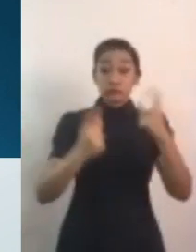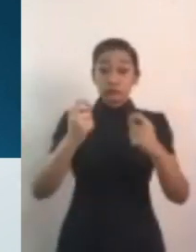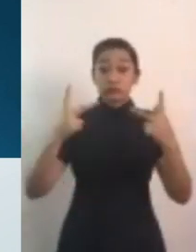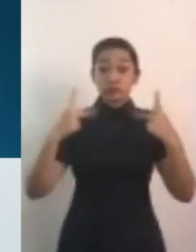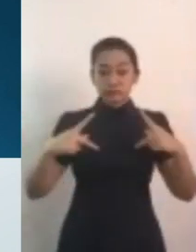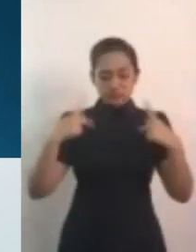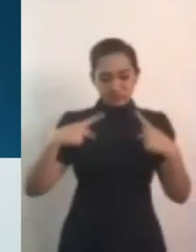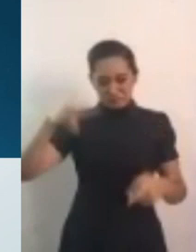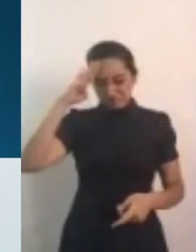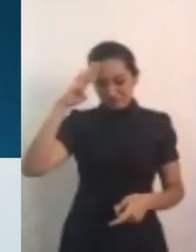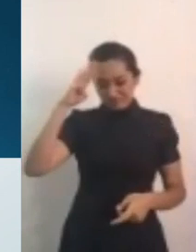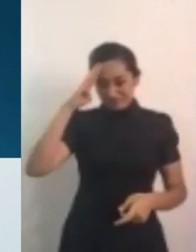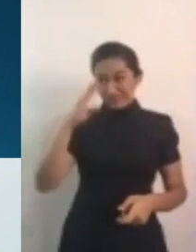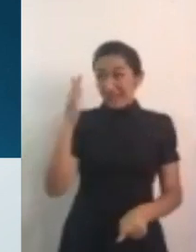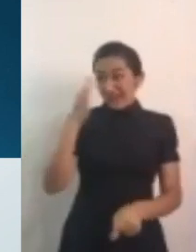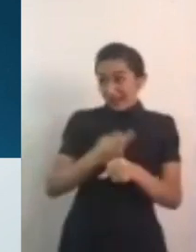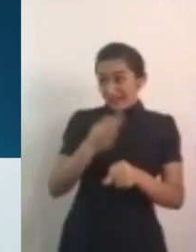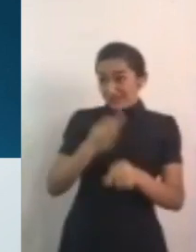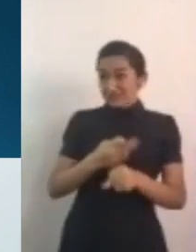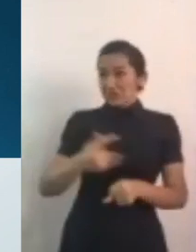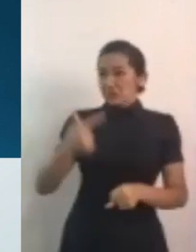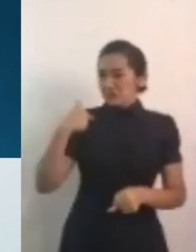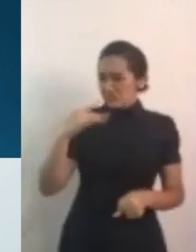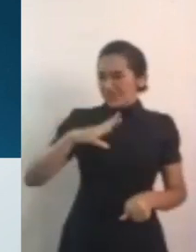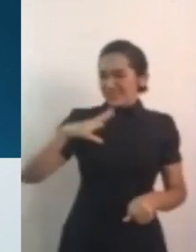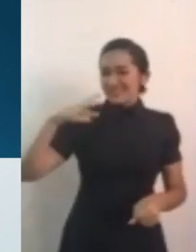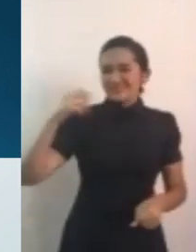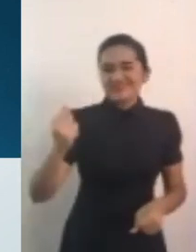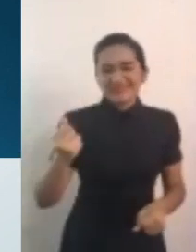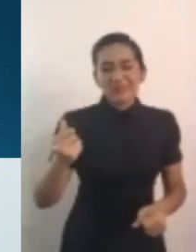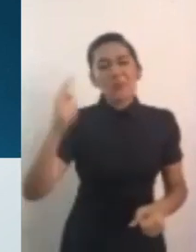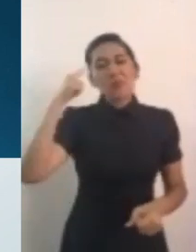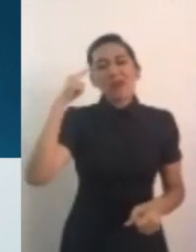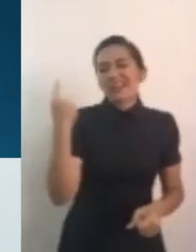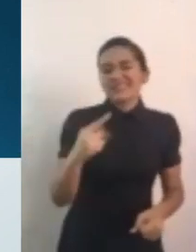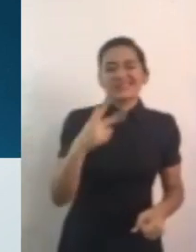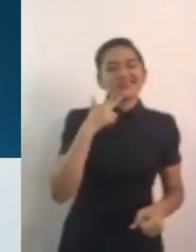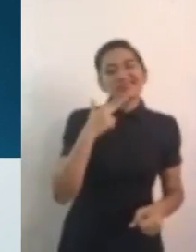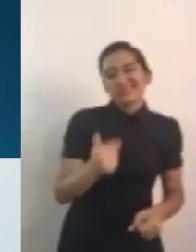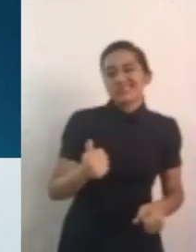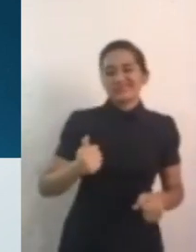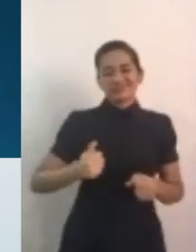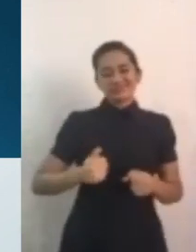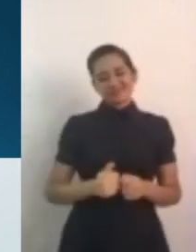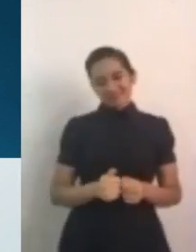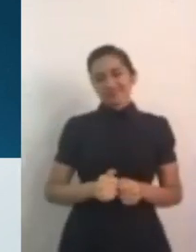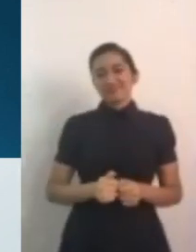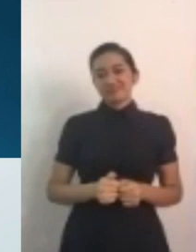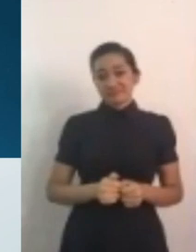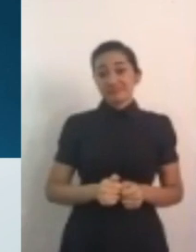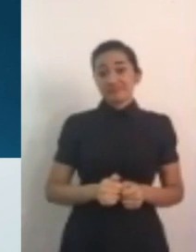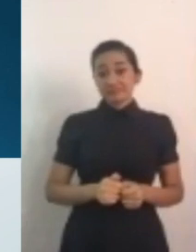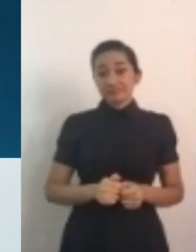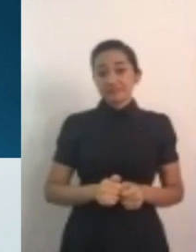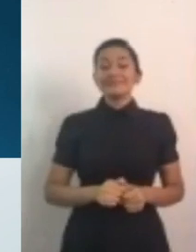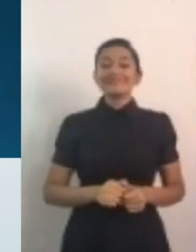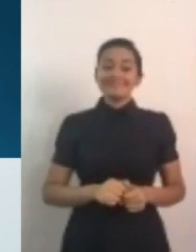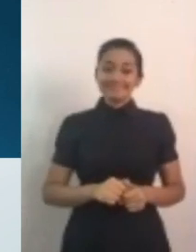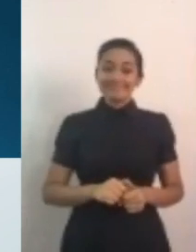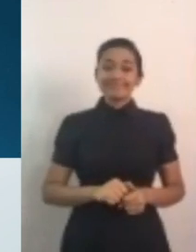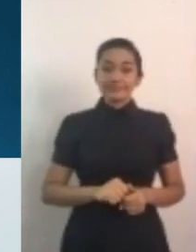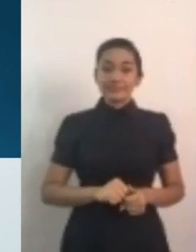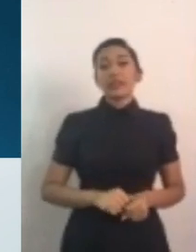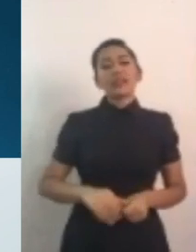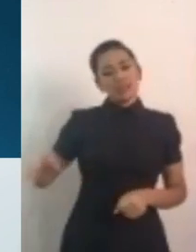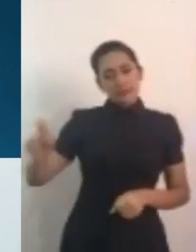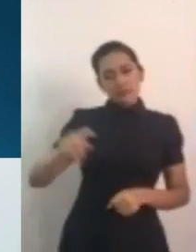nada vale la pena intentarse. Esto afortunadamente no se encuentra con las frecuencias más altas. Esto se